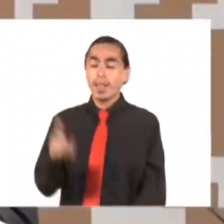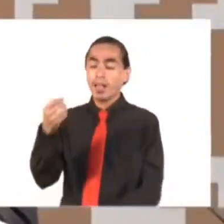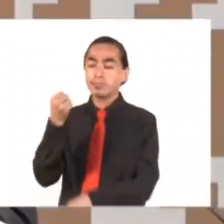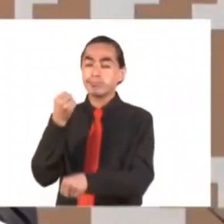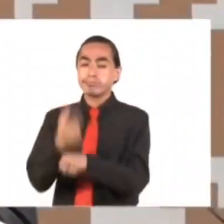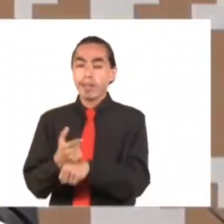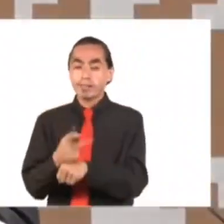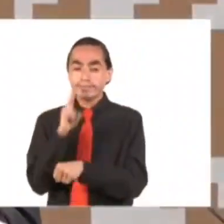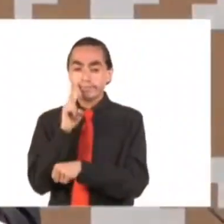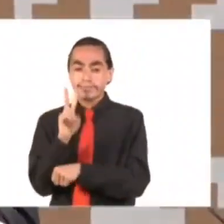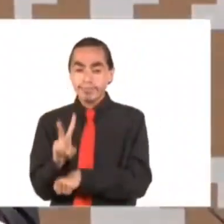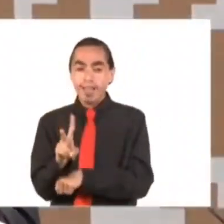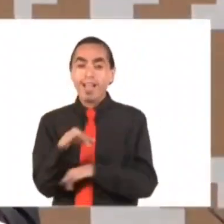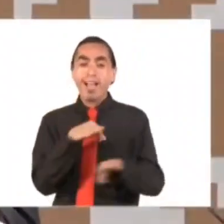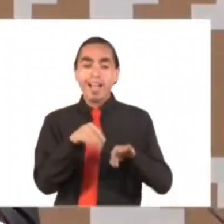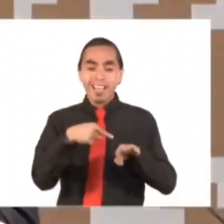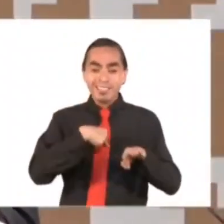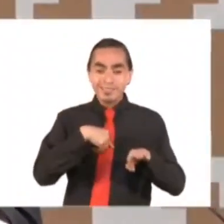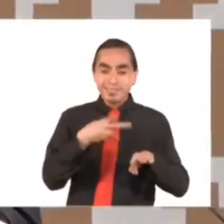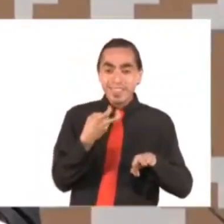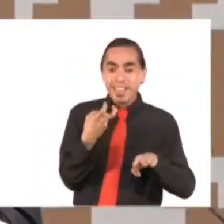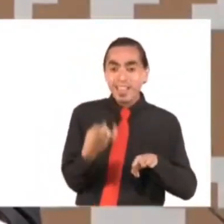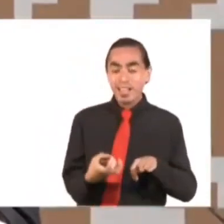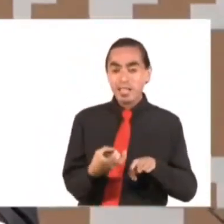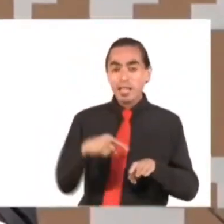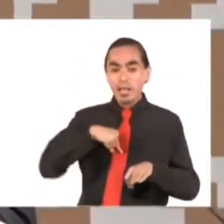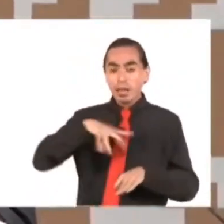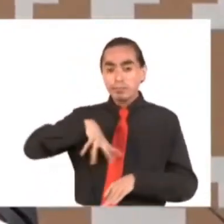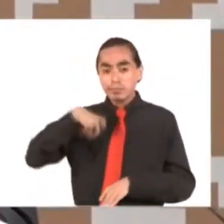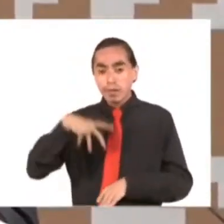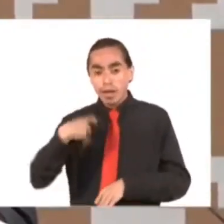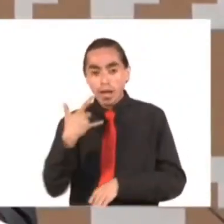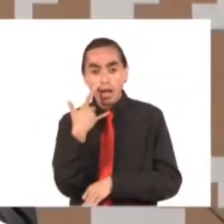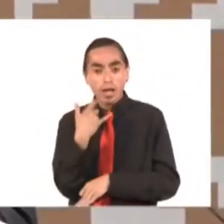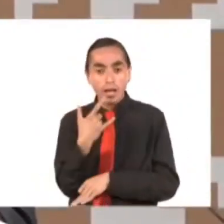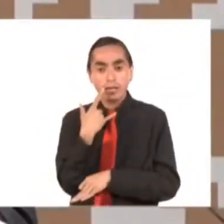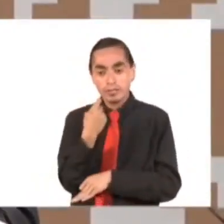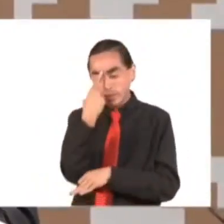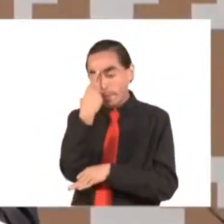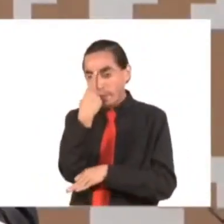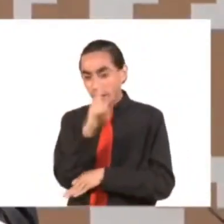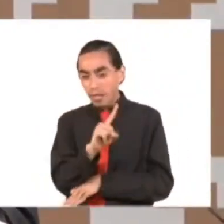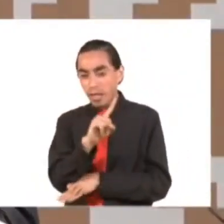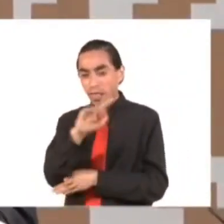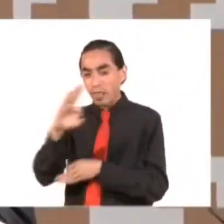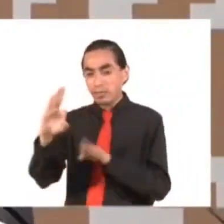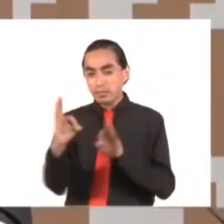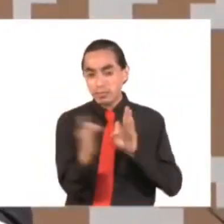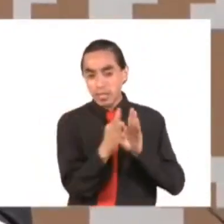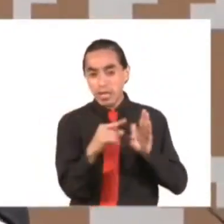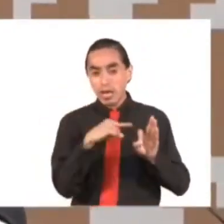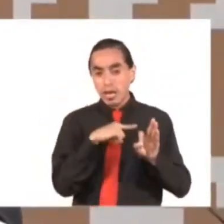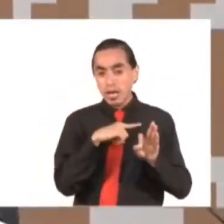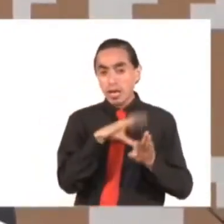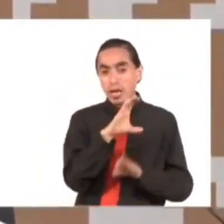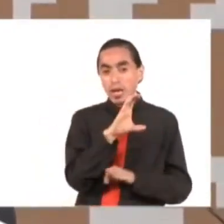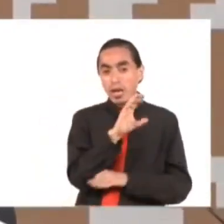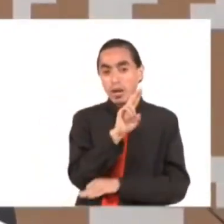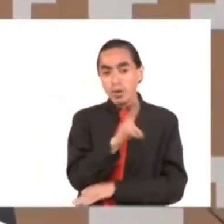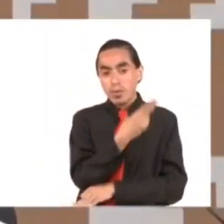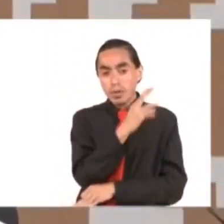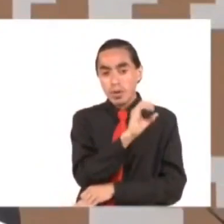darse cuenta de este trabajo y de los esfuerzos que tuve para acercar a la Universidad de